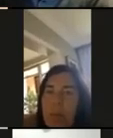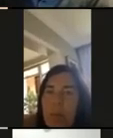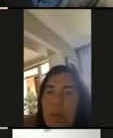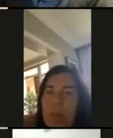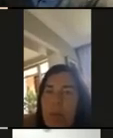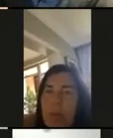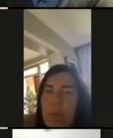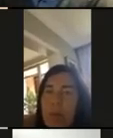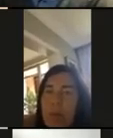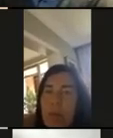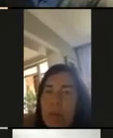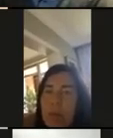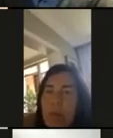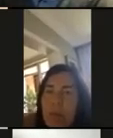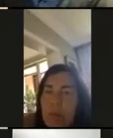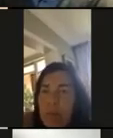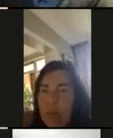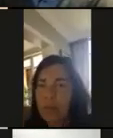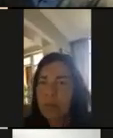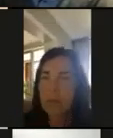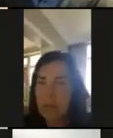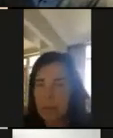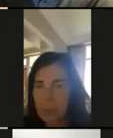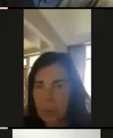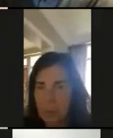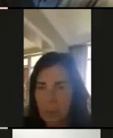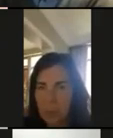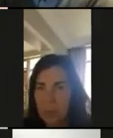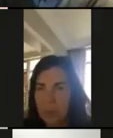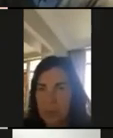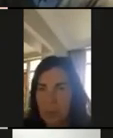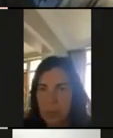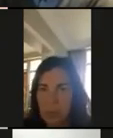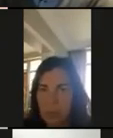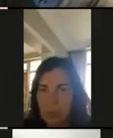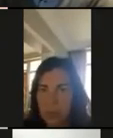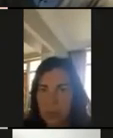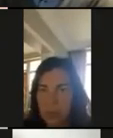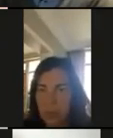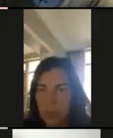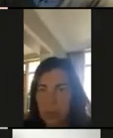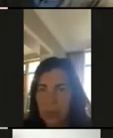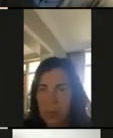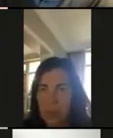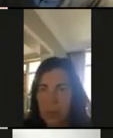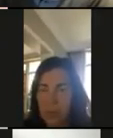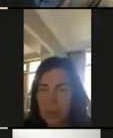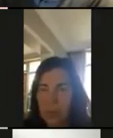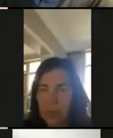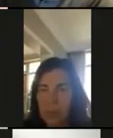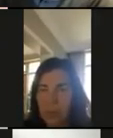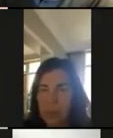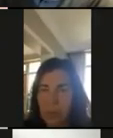e intelectual para su edad pero y un brillante estudiante